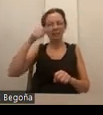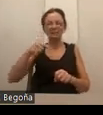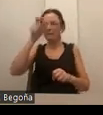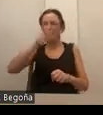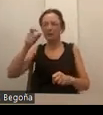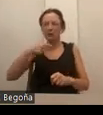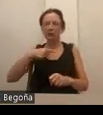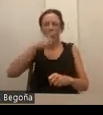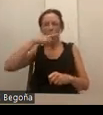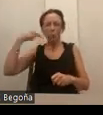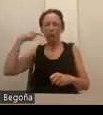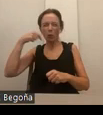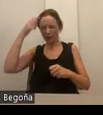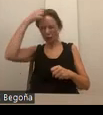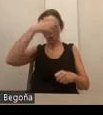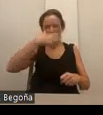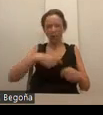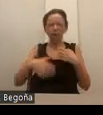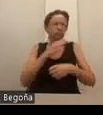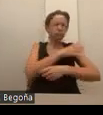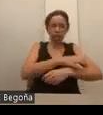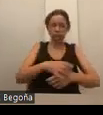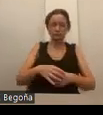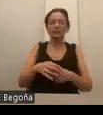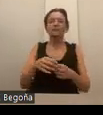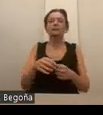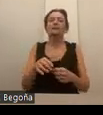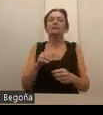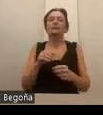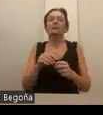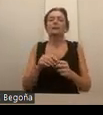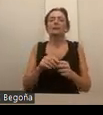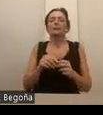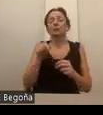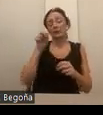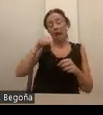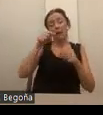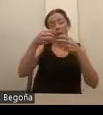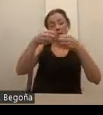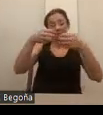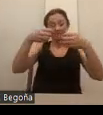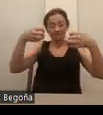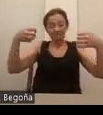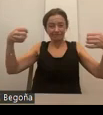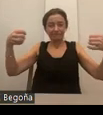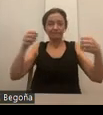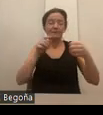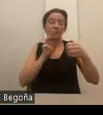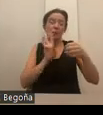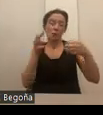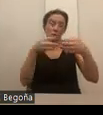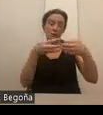ella. Ese enlace que os he dejado aquí, aprovechando algunas de las consultas que me habéis hecho a través